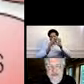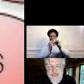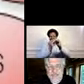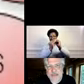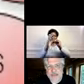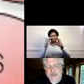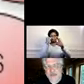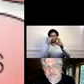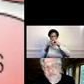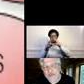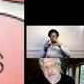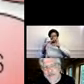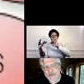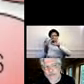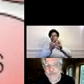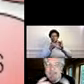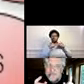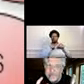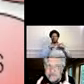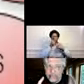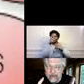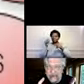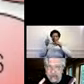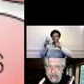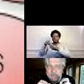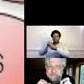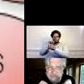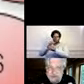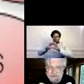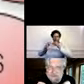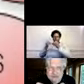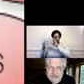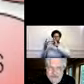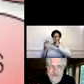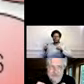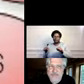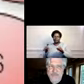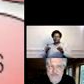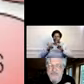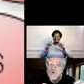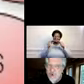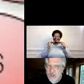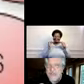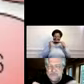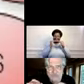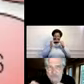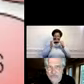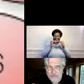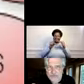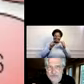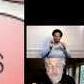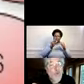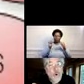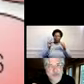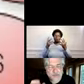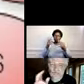Entonces, si necesita más información sobre ello, le daremos nuestro contacto de correo electrónico. Por favor, siéntase a voluntad para